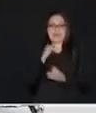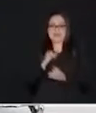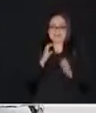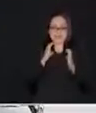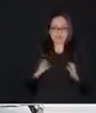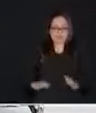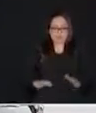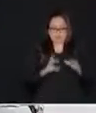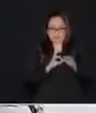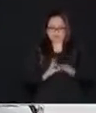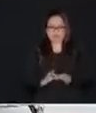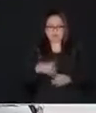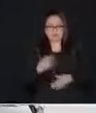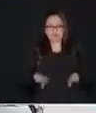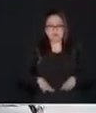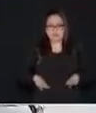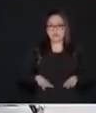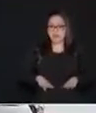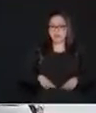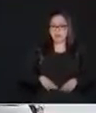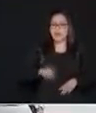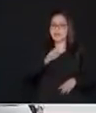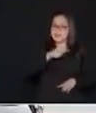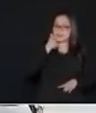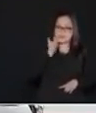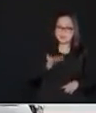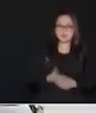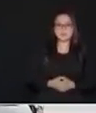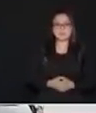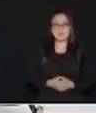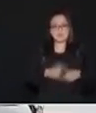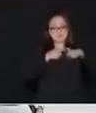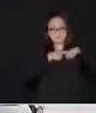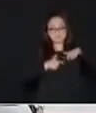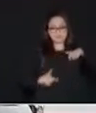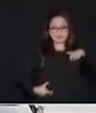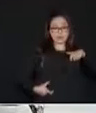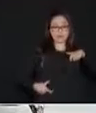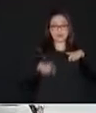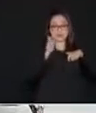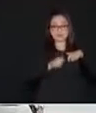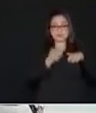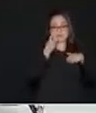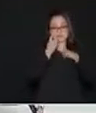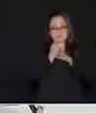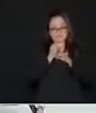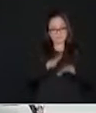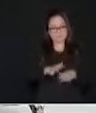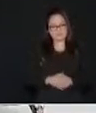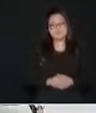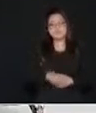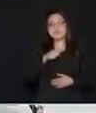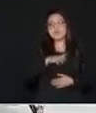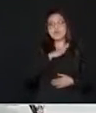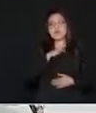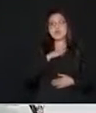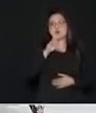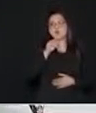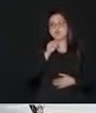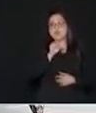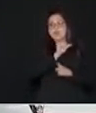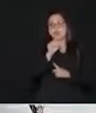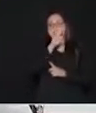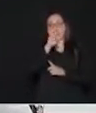las condiciones y las características que él ha pedido. Una banda presidencial, aproximadamente, este es un dato, oscila entre los 80 y